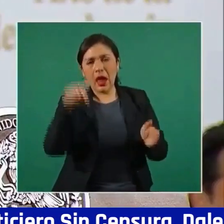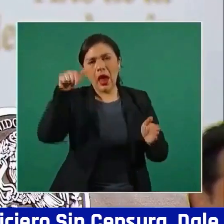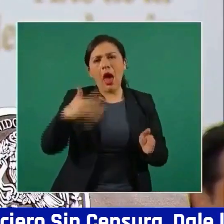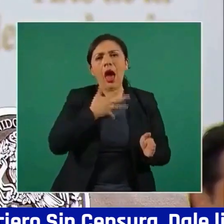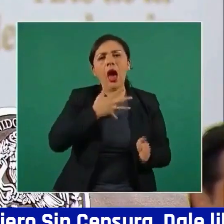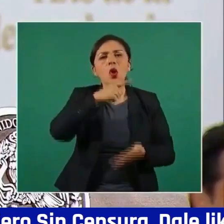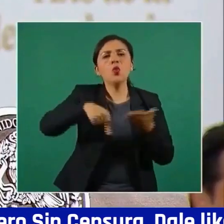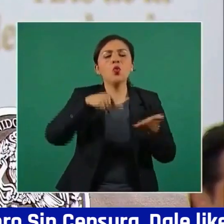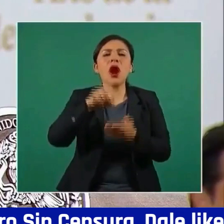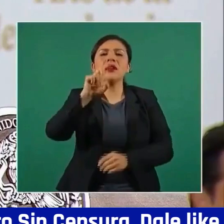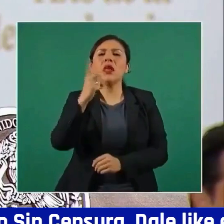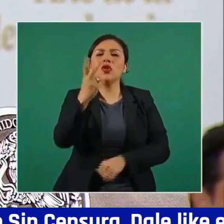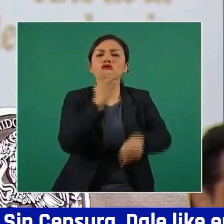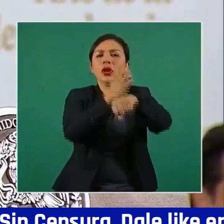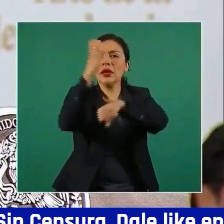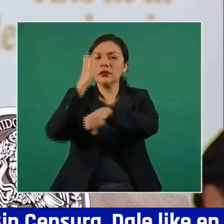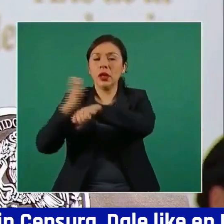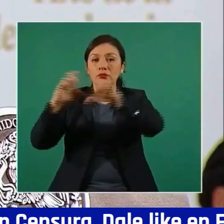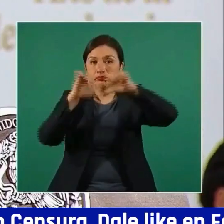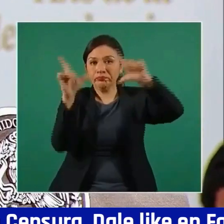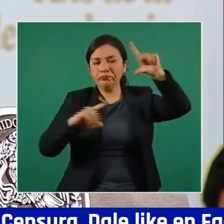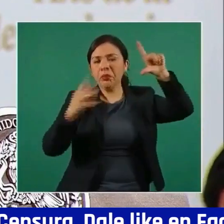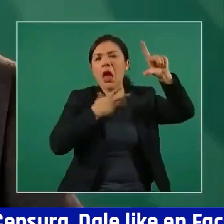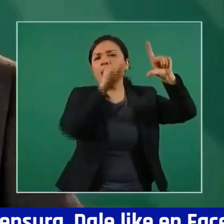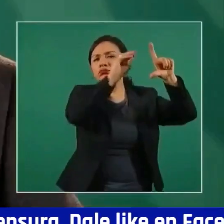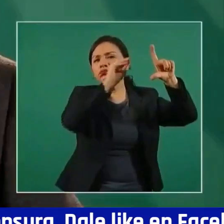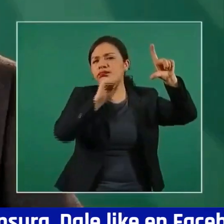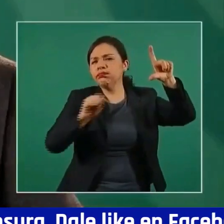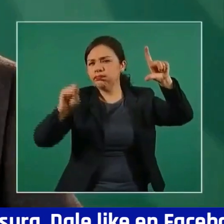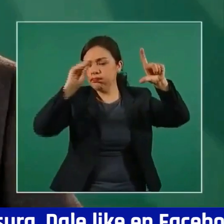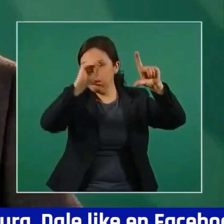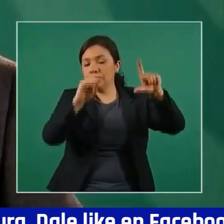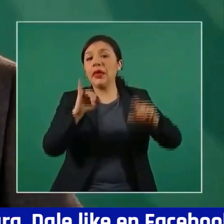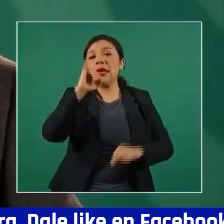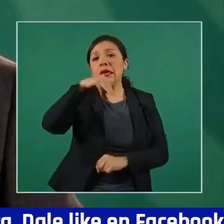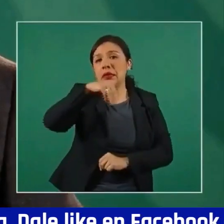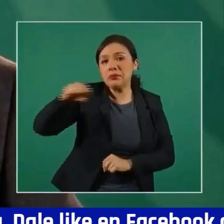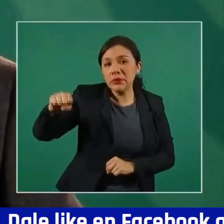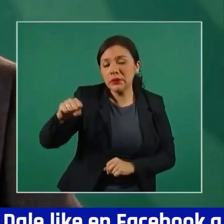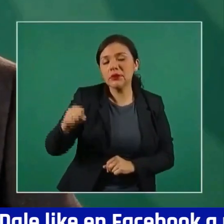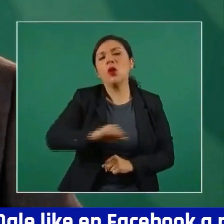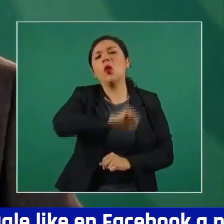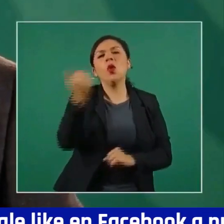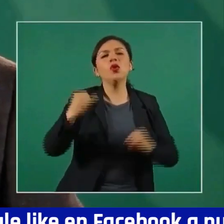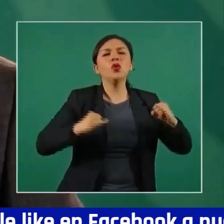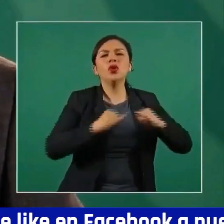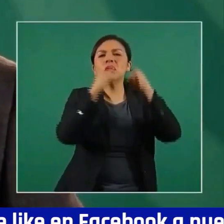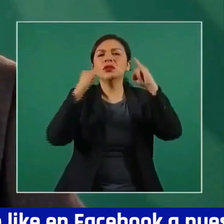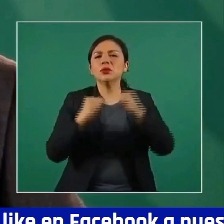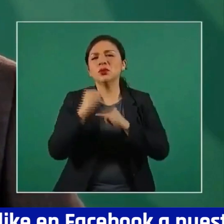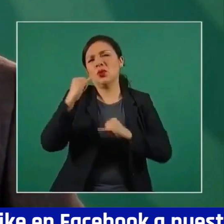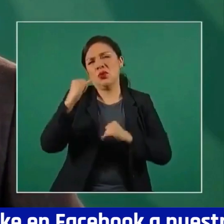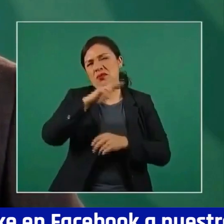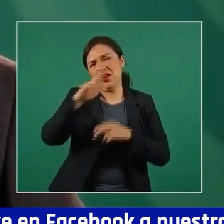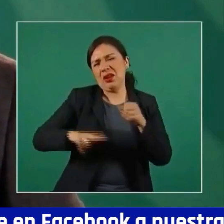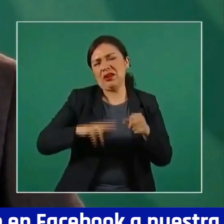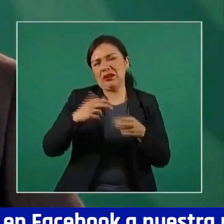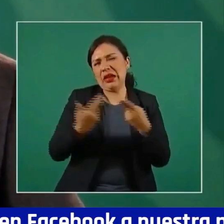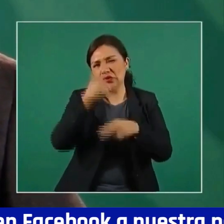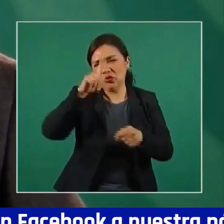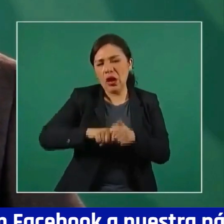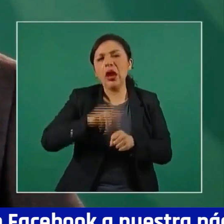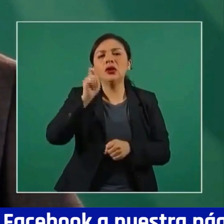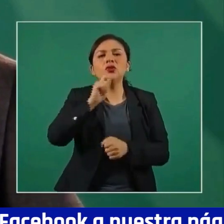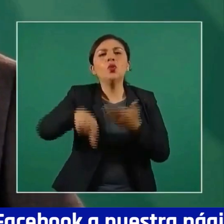los 32 estados, en el almacén del IMSS y los institutos nacionales, esto ubicado